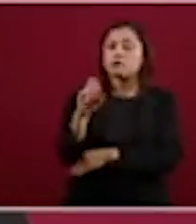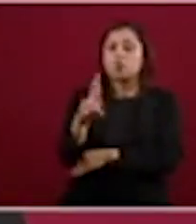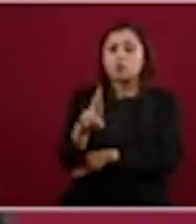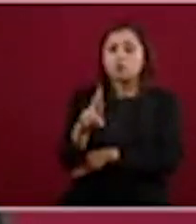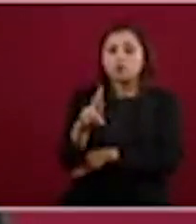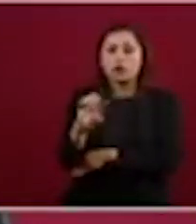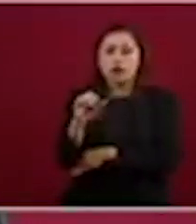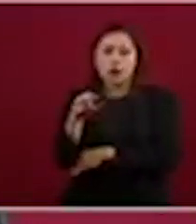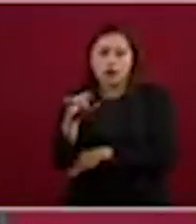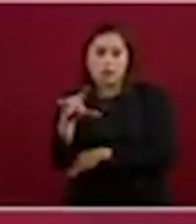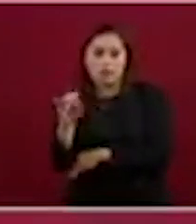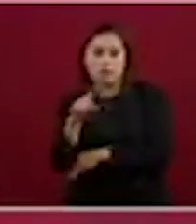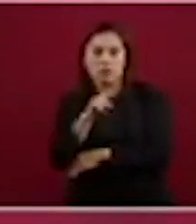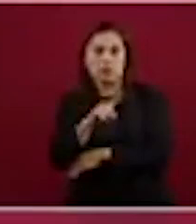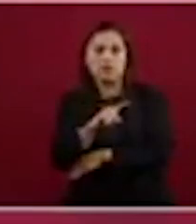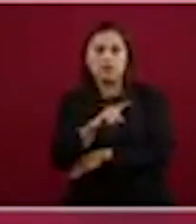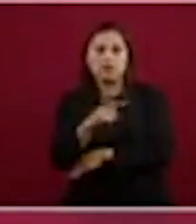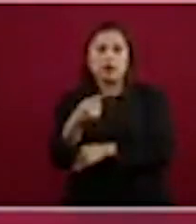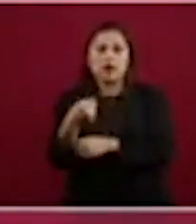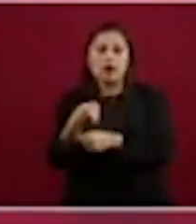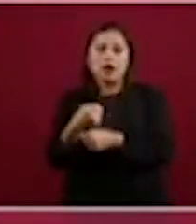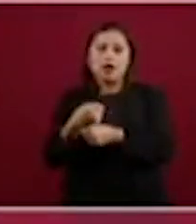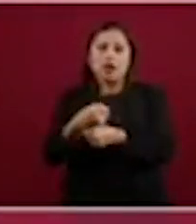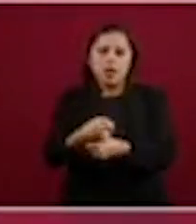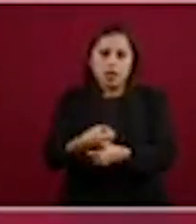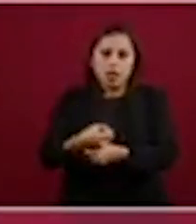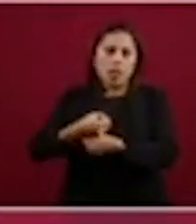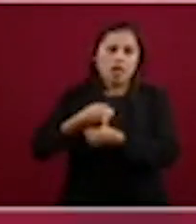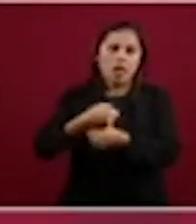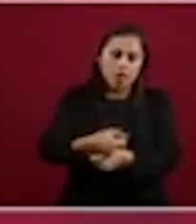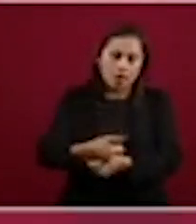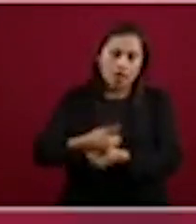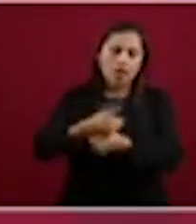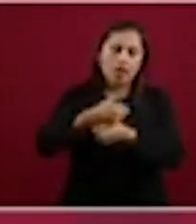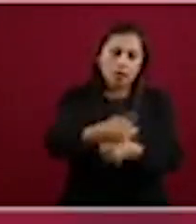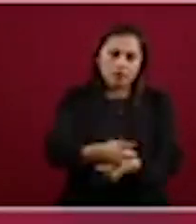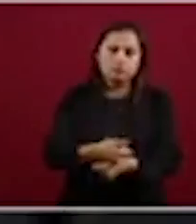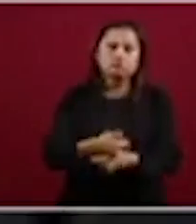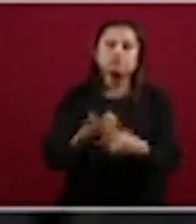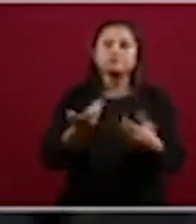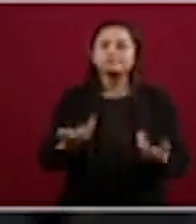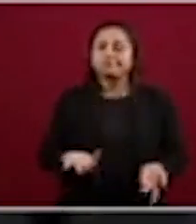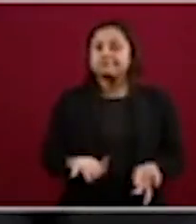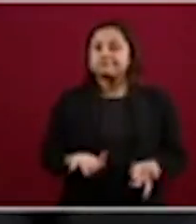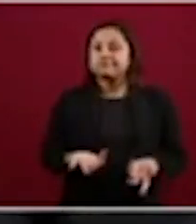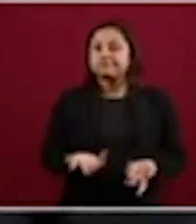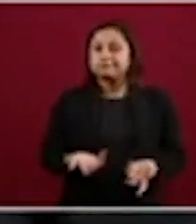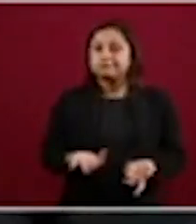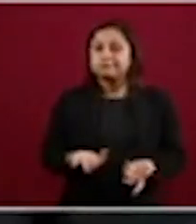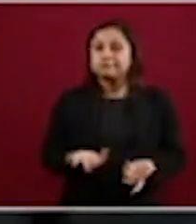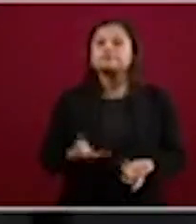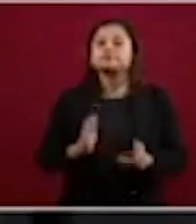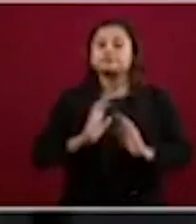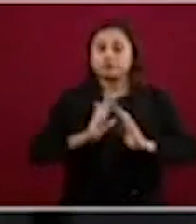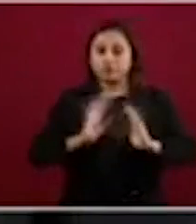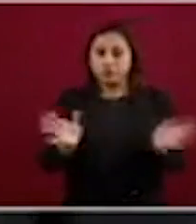Ya para entonces, afortunadamente, ya existían las redes sociales.